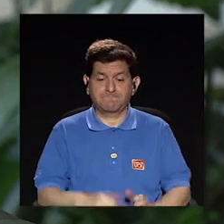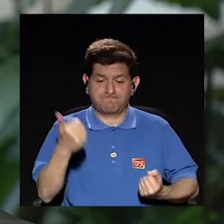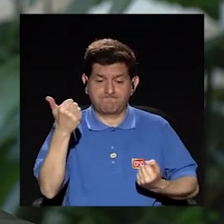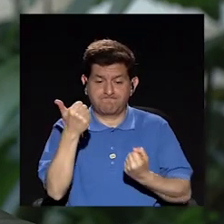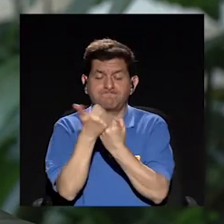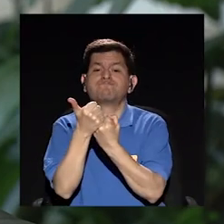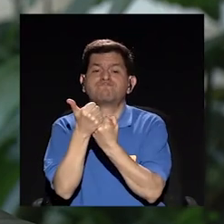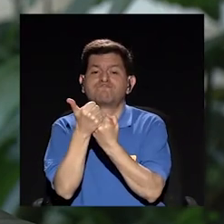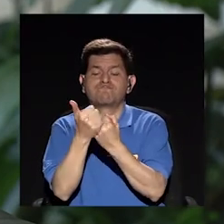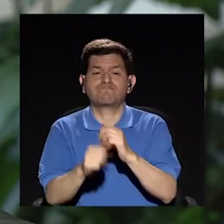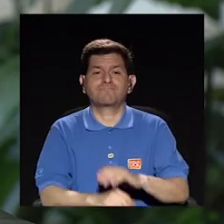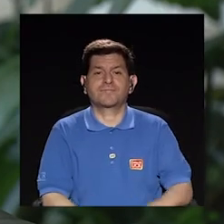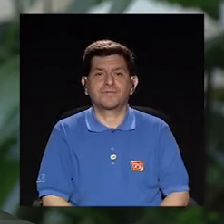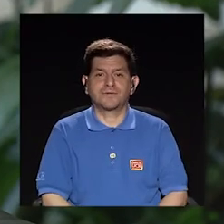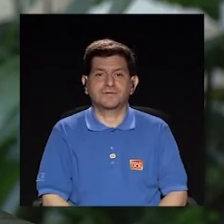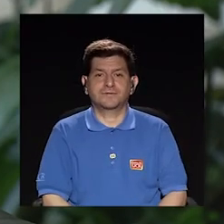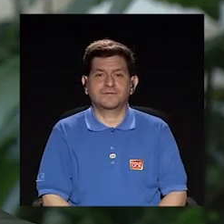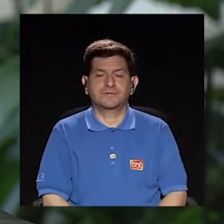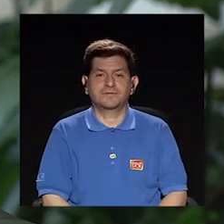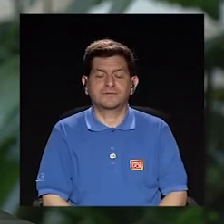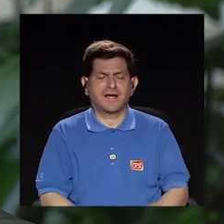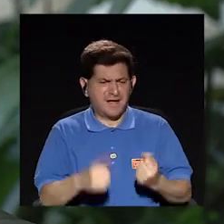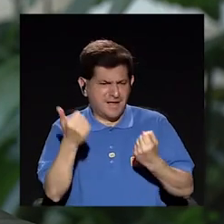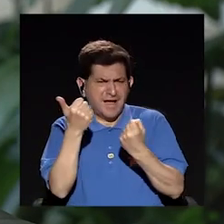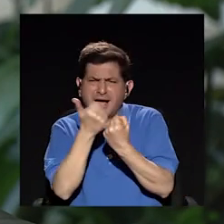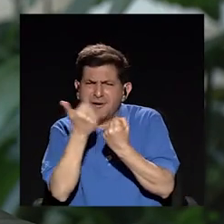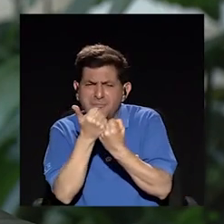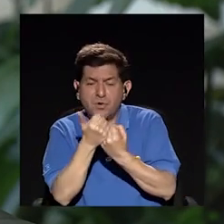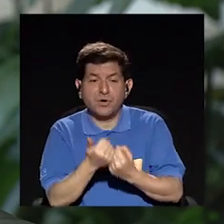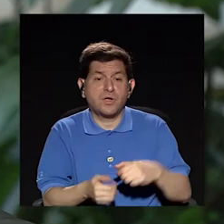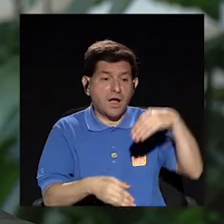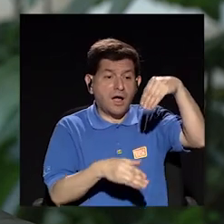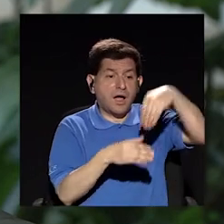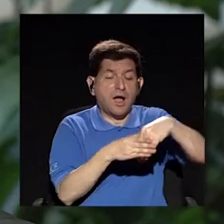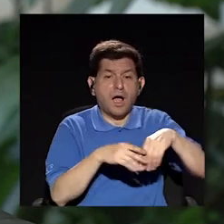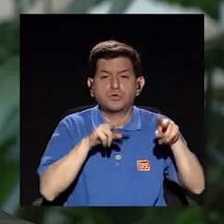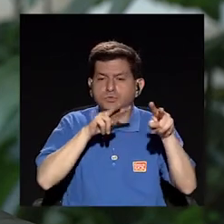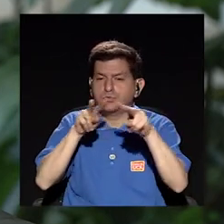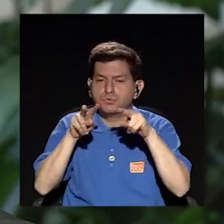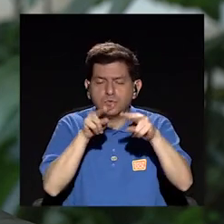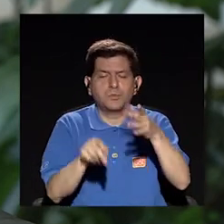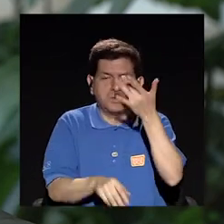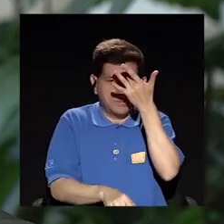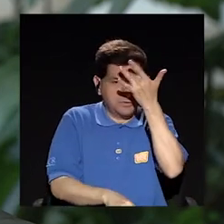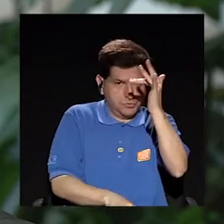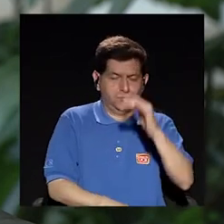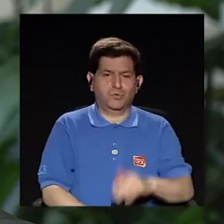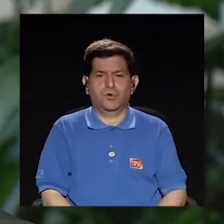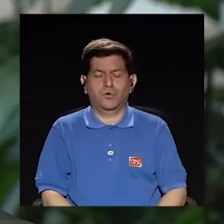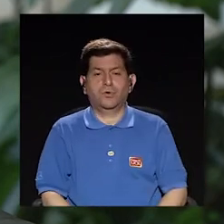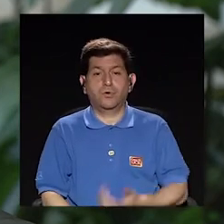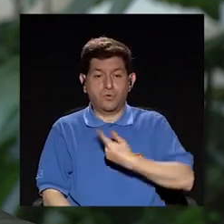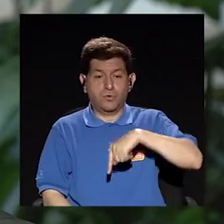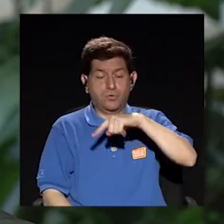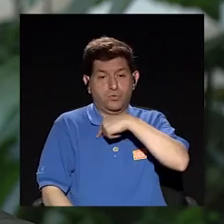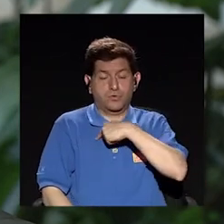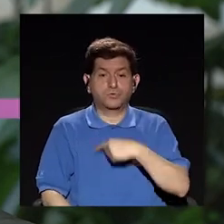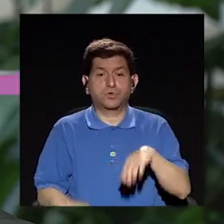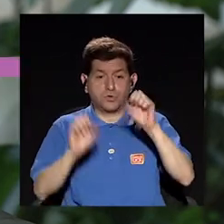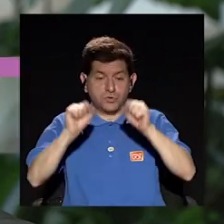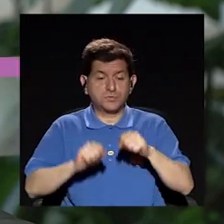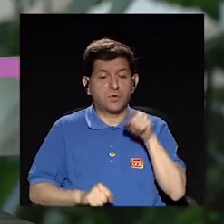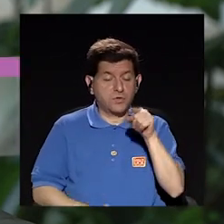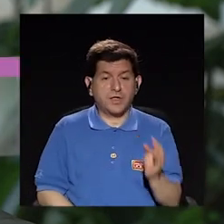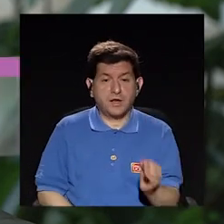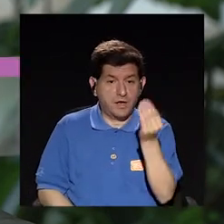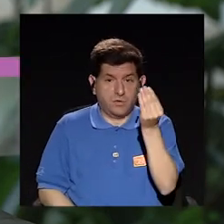el apoyo, ¿verdad? Que esta parte de apoyo entra en todo lo que es esta supervisión inteligente que podemos brindar a